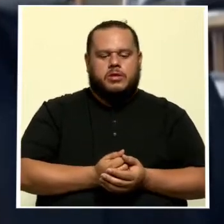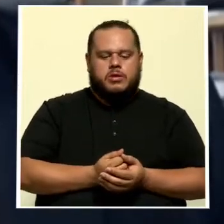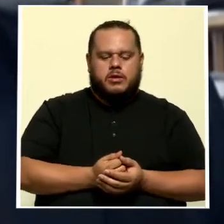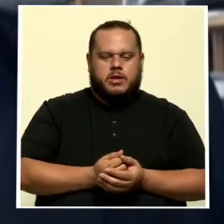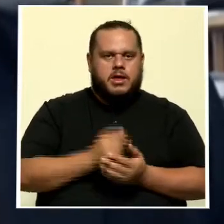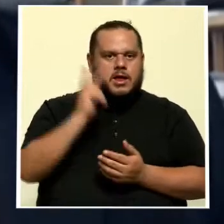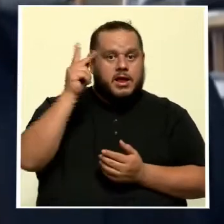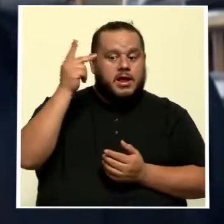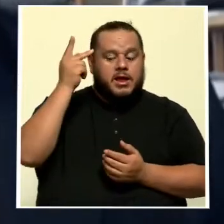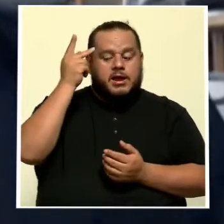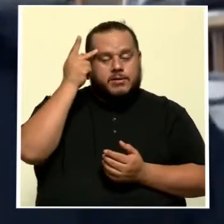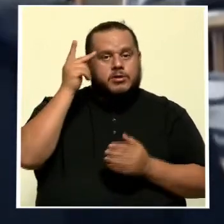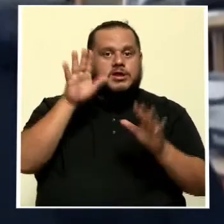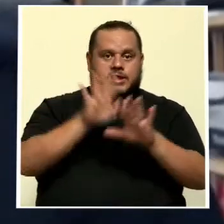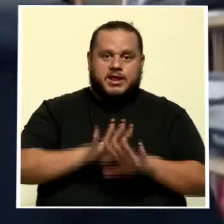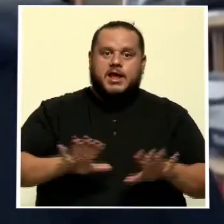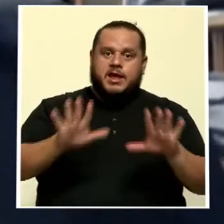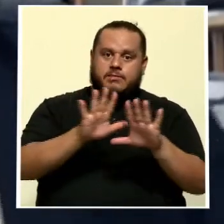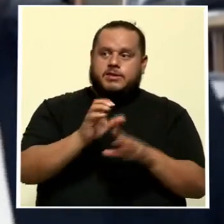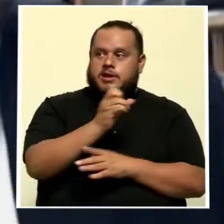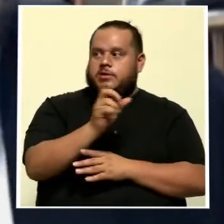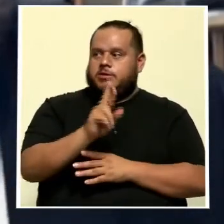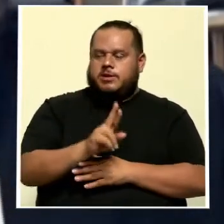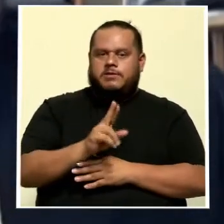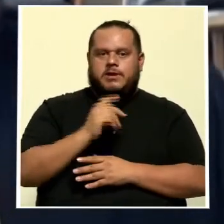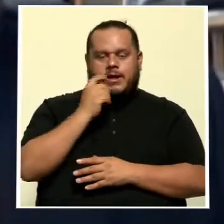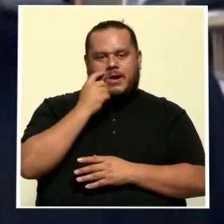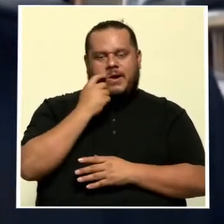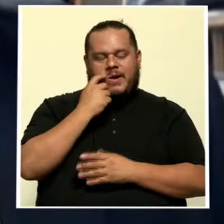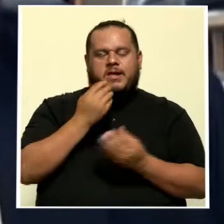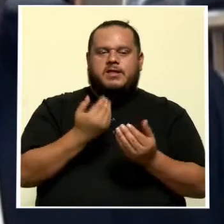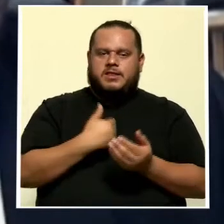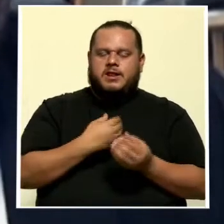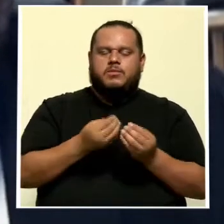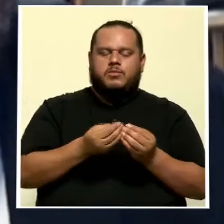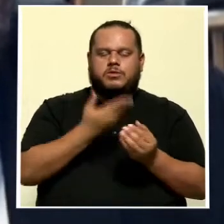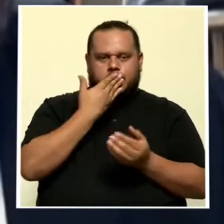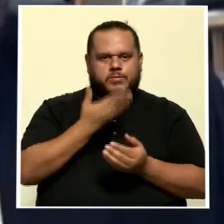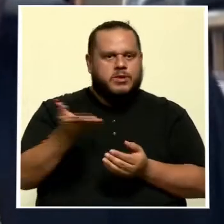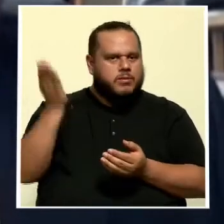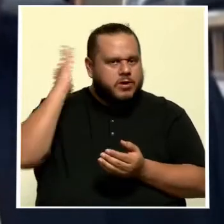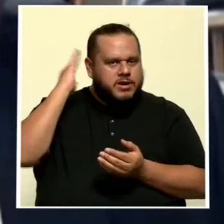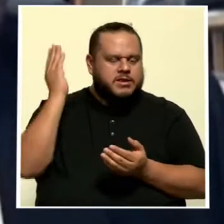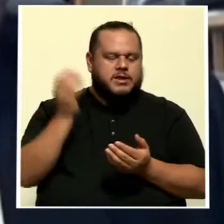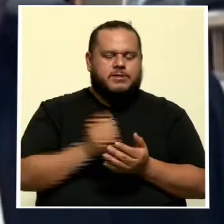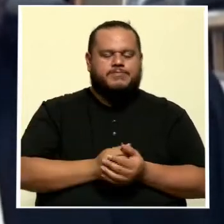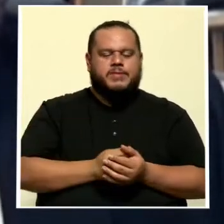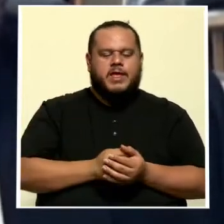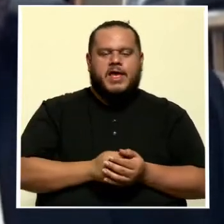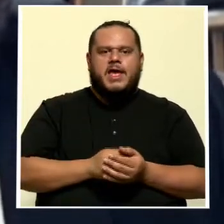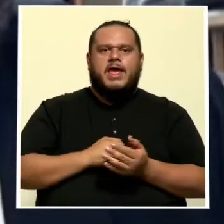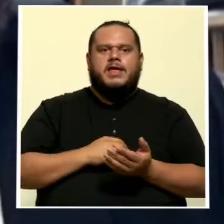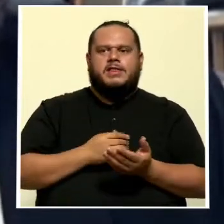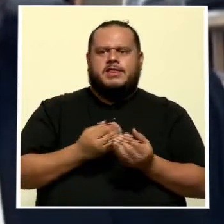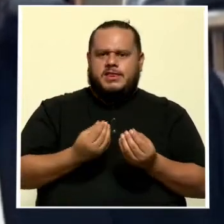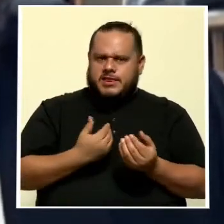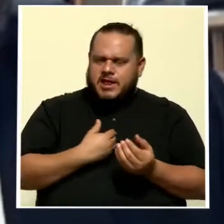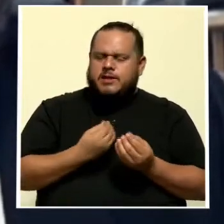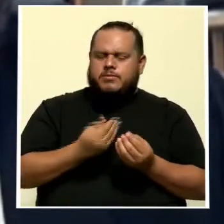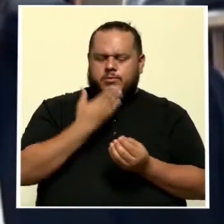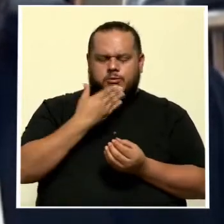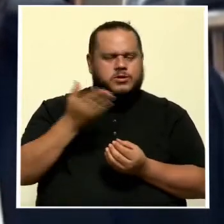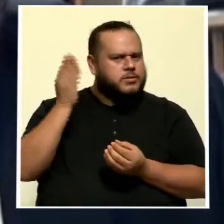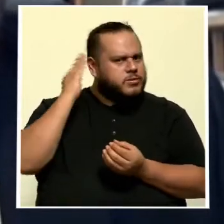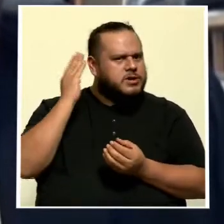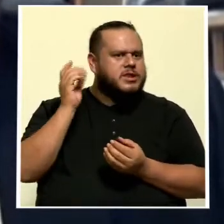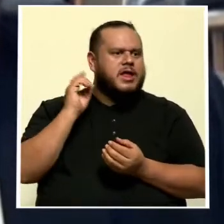La política ambiental costarricense está marcada de hipocresía, como el caso Cruzitas. Está marcada de hipocresía. Se ha